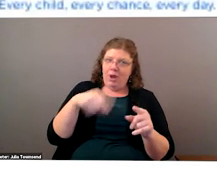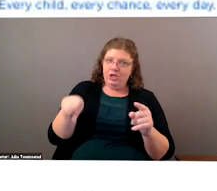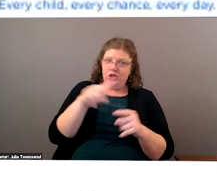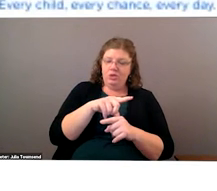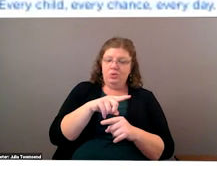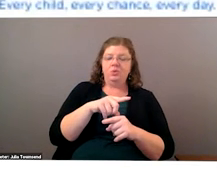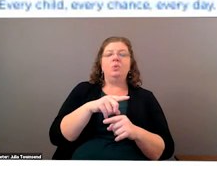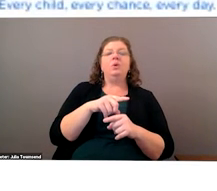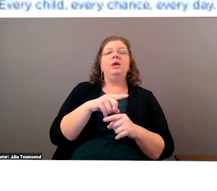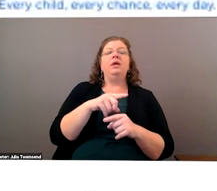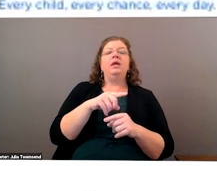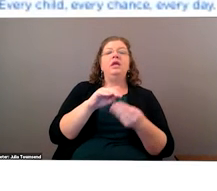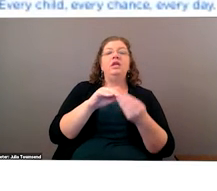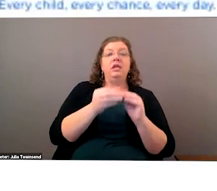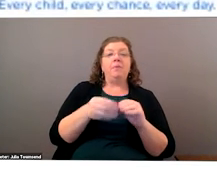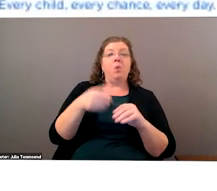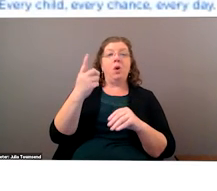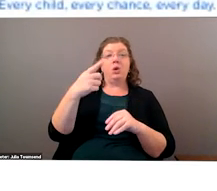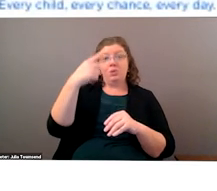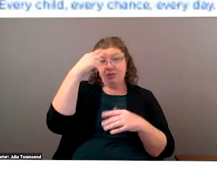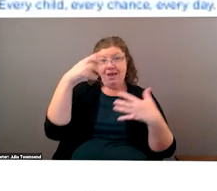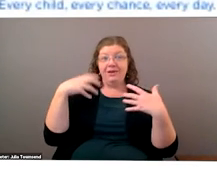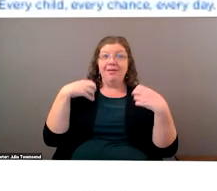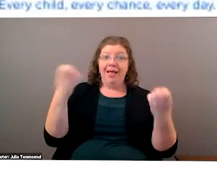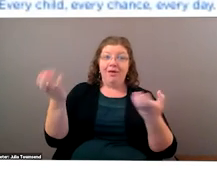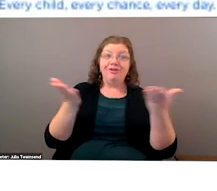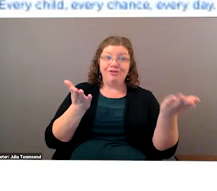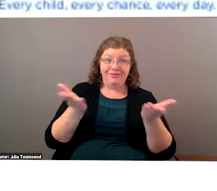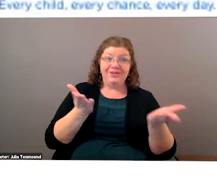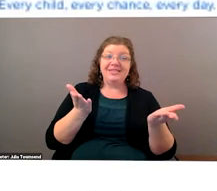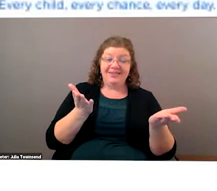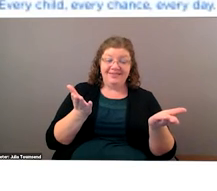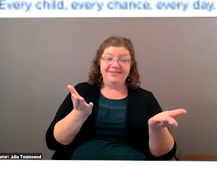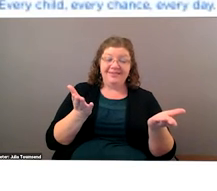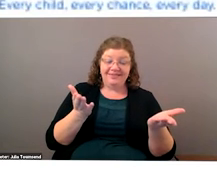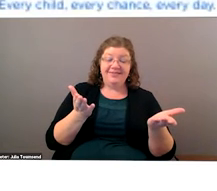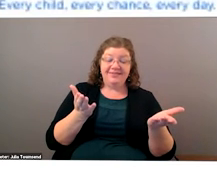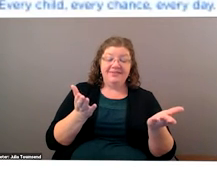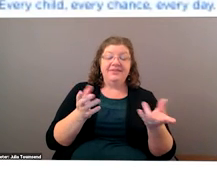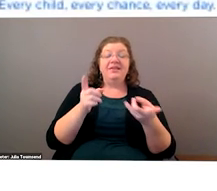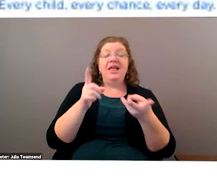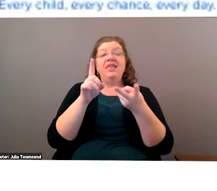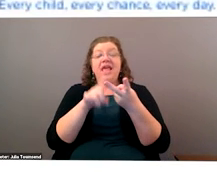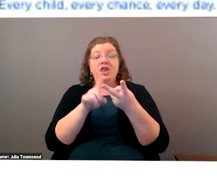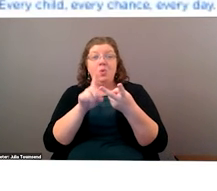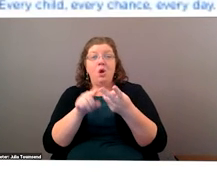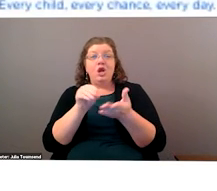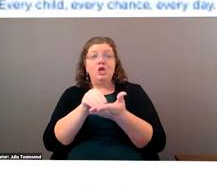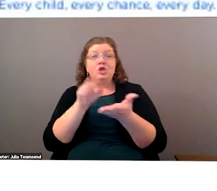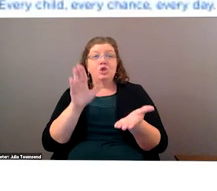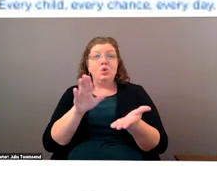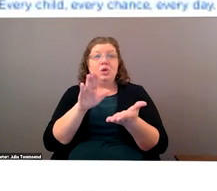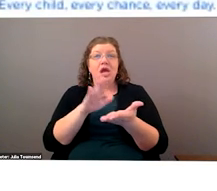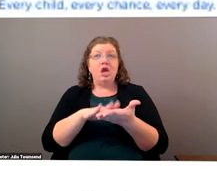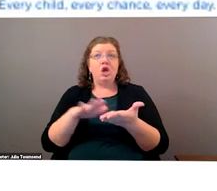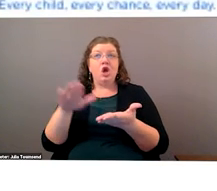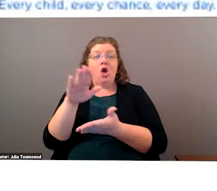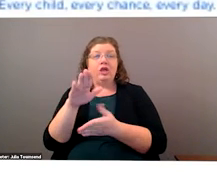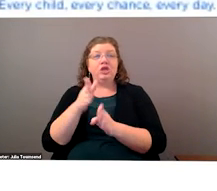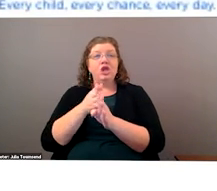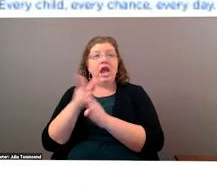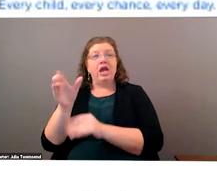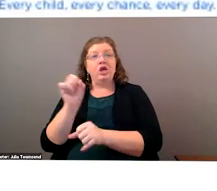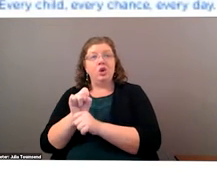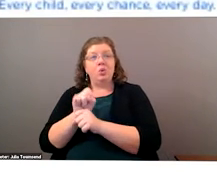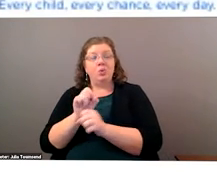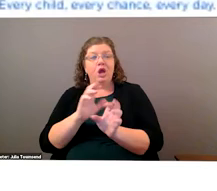primero fue servicios de salud mental. La otra fue preparación para la universidad y